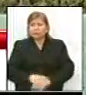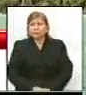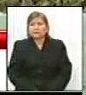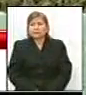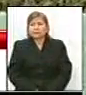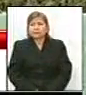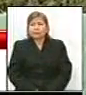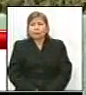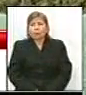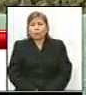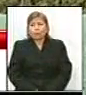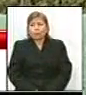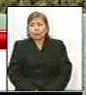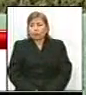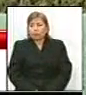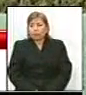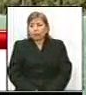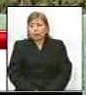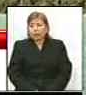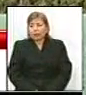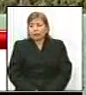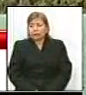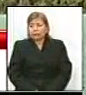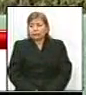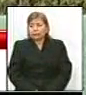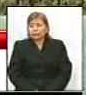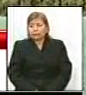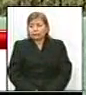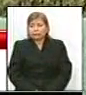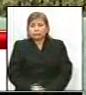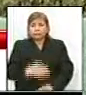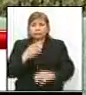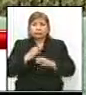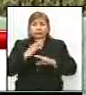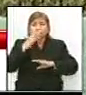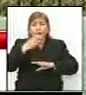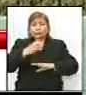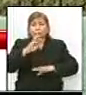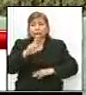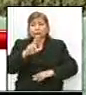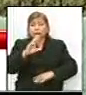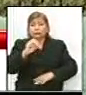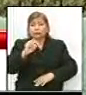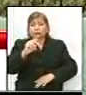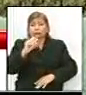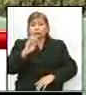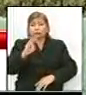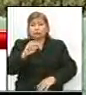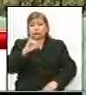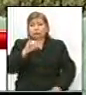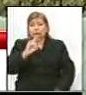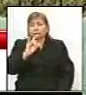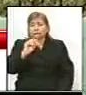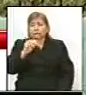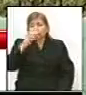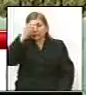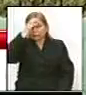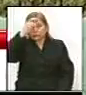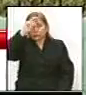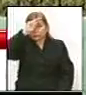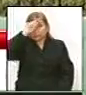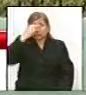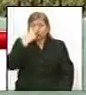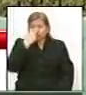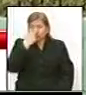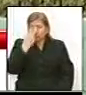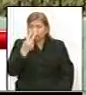desde este lado de la frontera de Junín hasta Cusco, para que